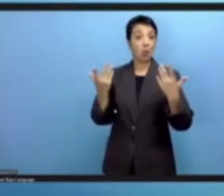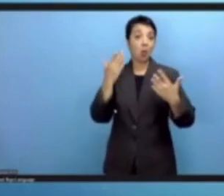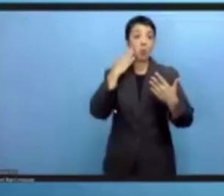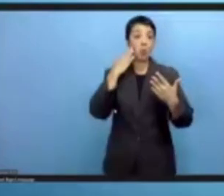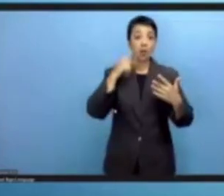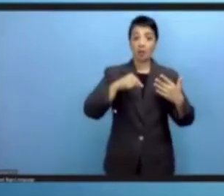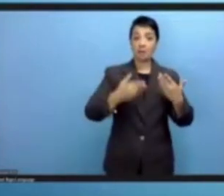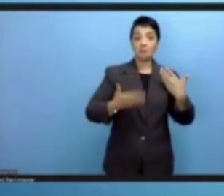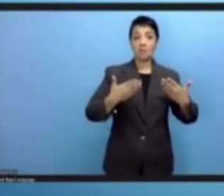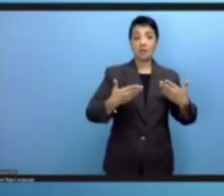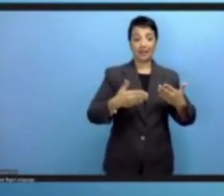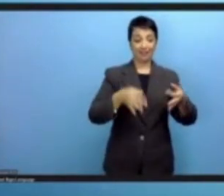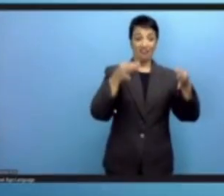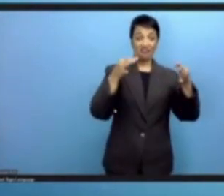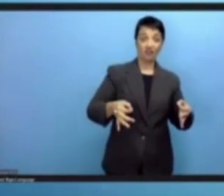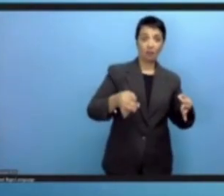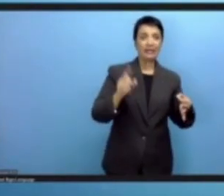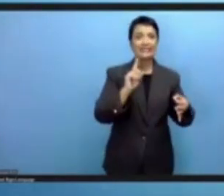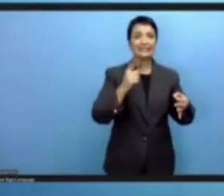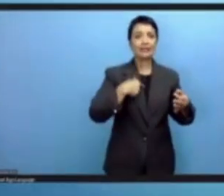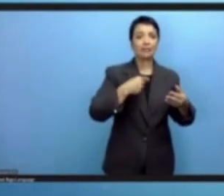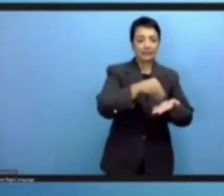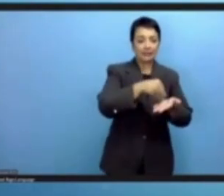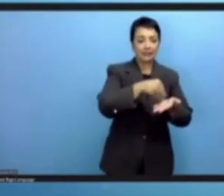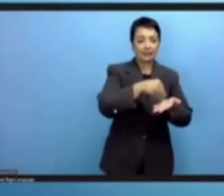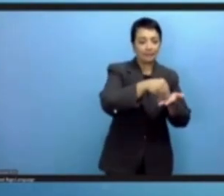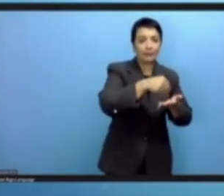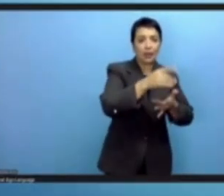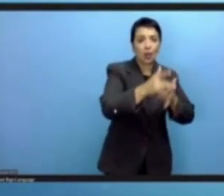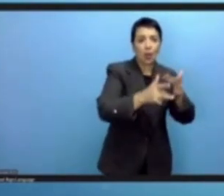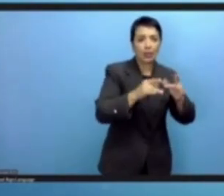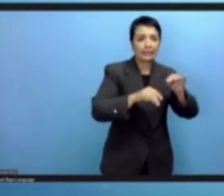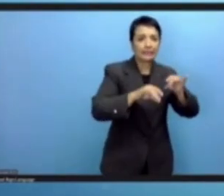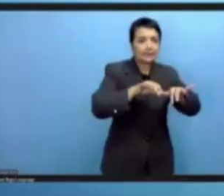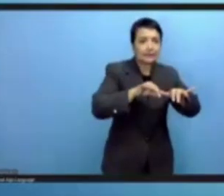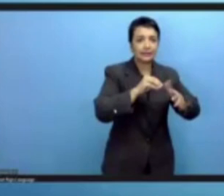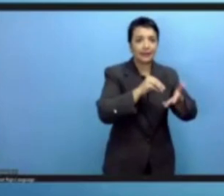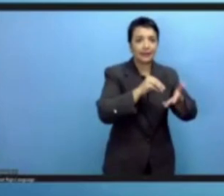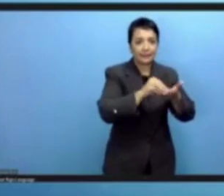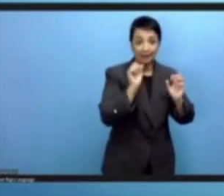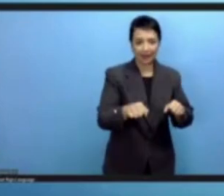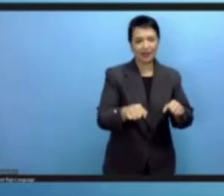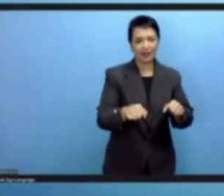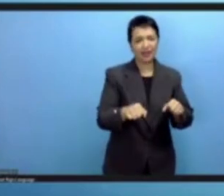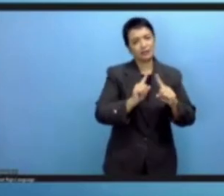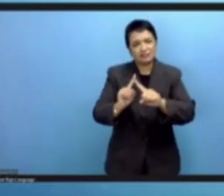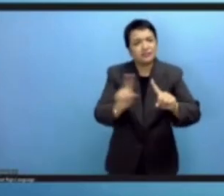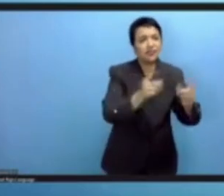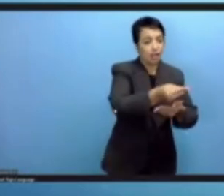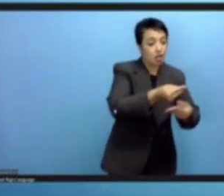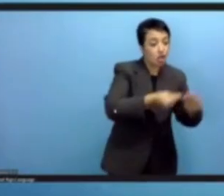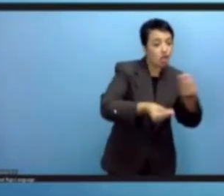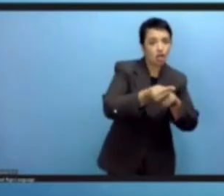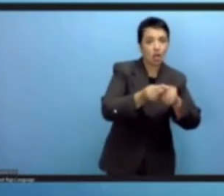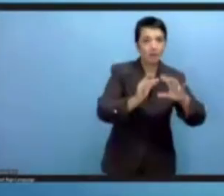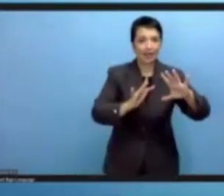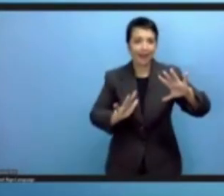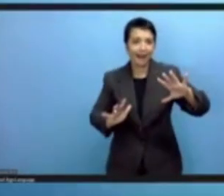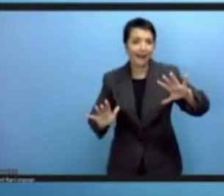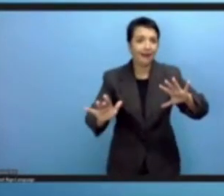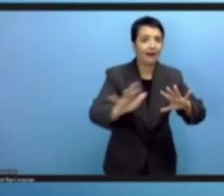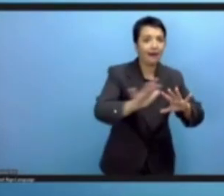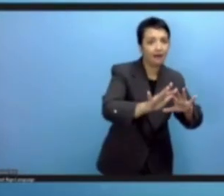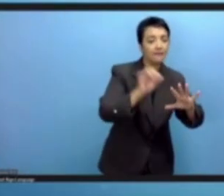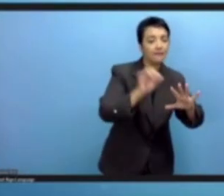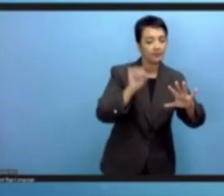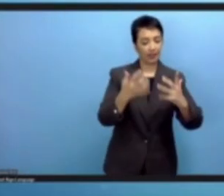con organizaciones o empresas informales que deben hacer pagos en líneas Hay muchas formas y áreas de